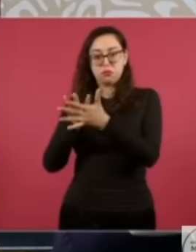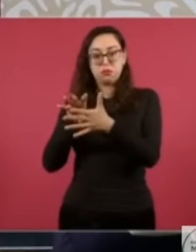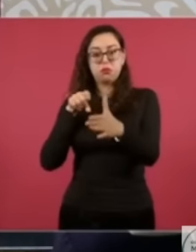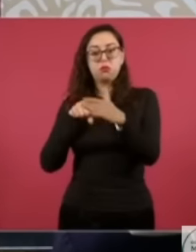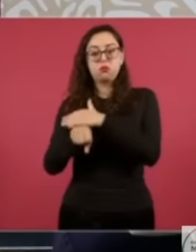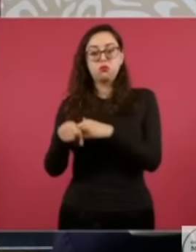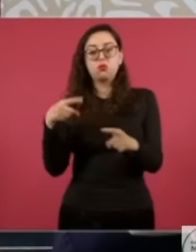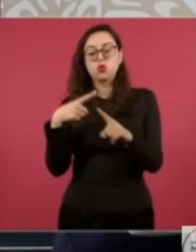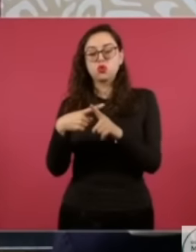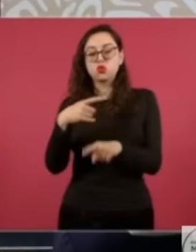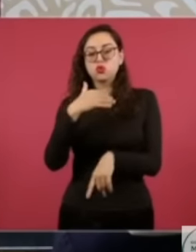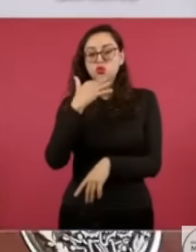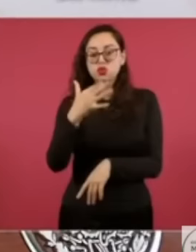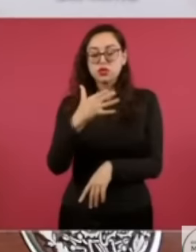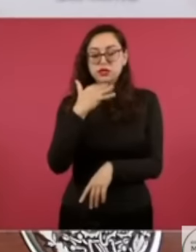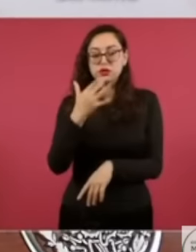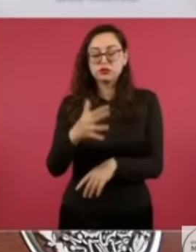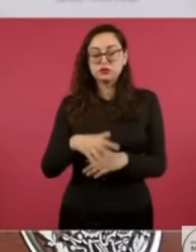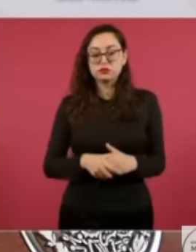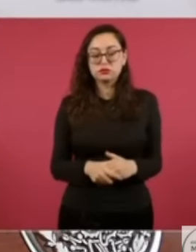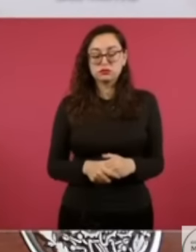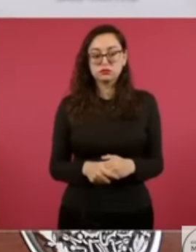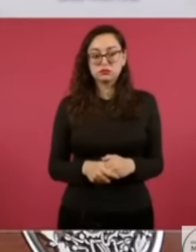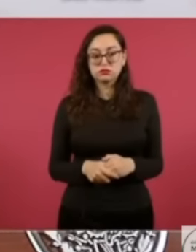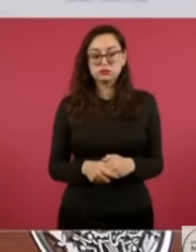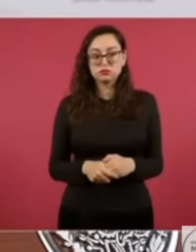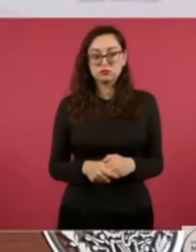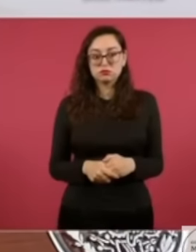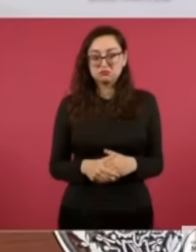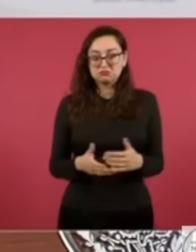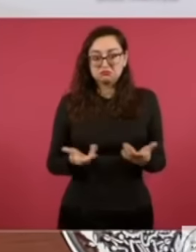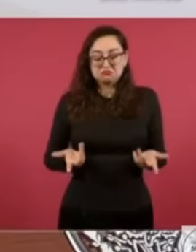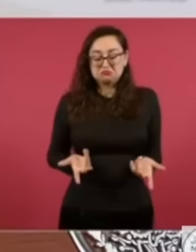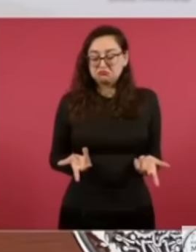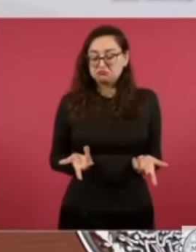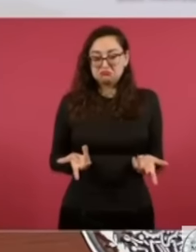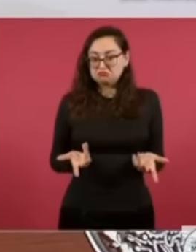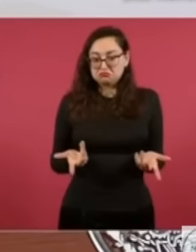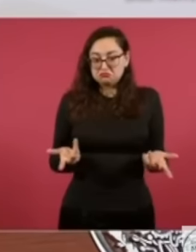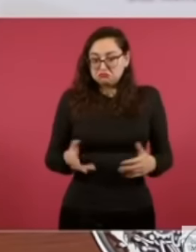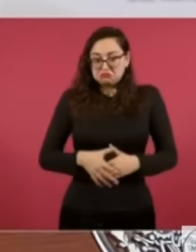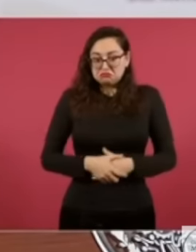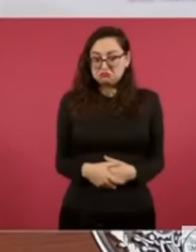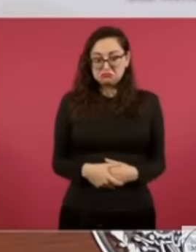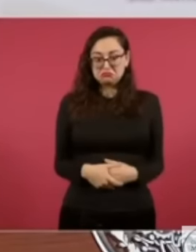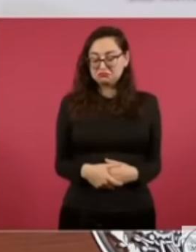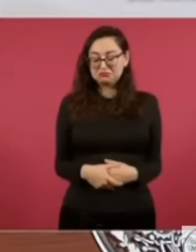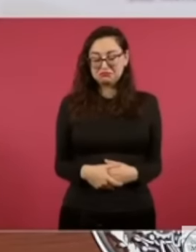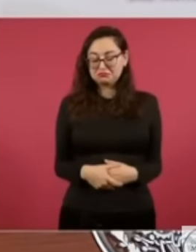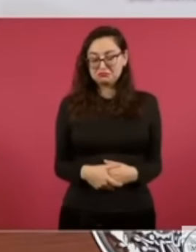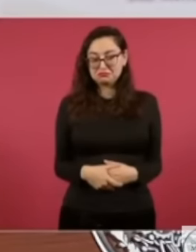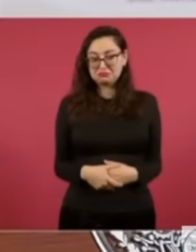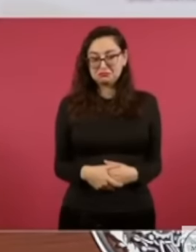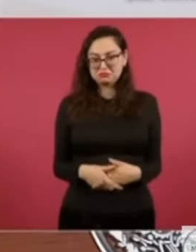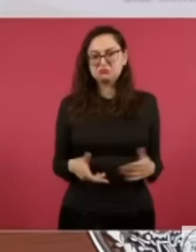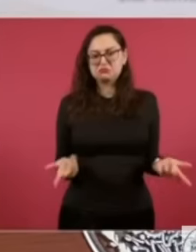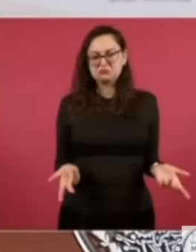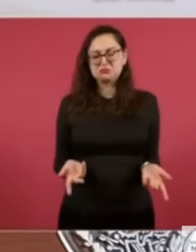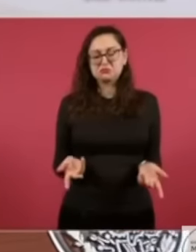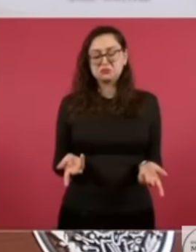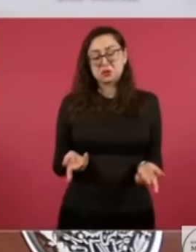por causas de corrupción? ¿Cuántos? No tengo el dato, pero sí, pasado